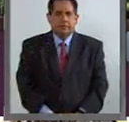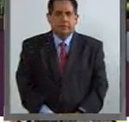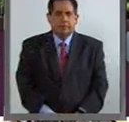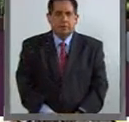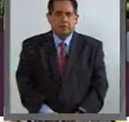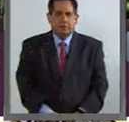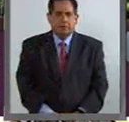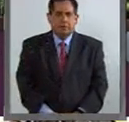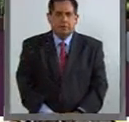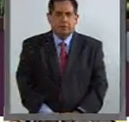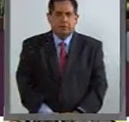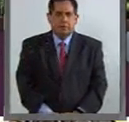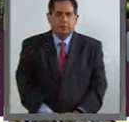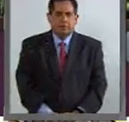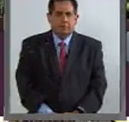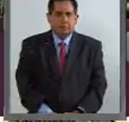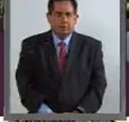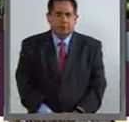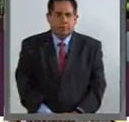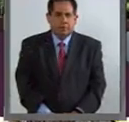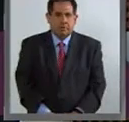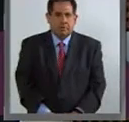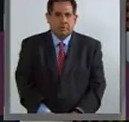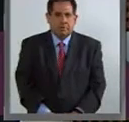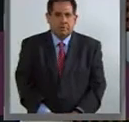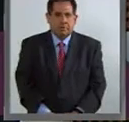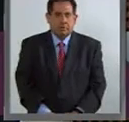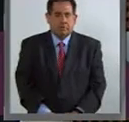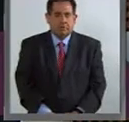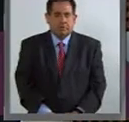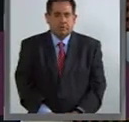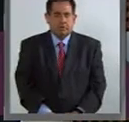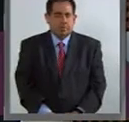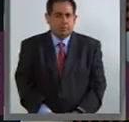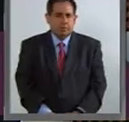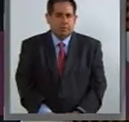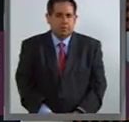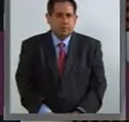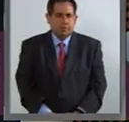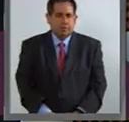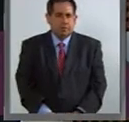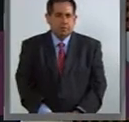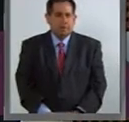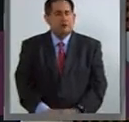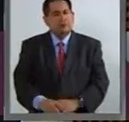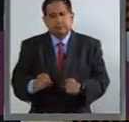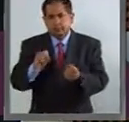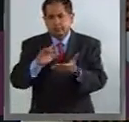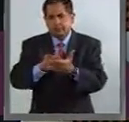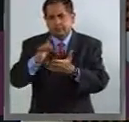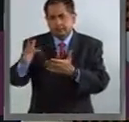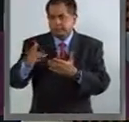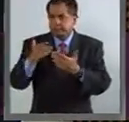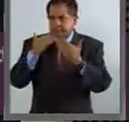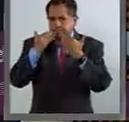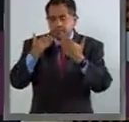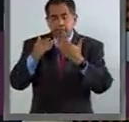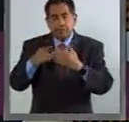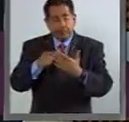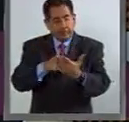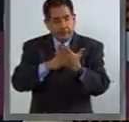gracias, diputado. Muy interesante este último ejemplo. Creo que